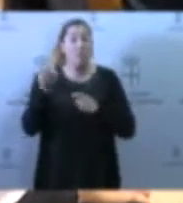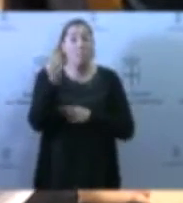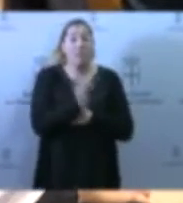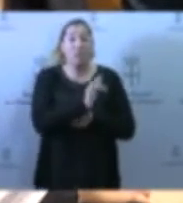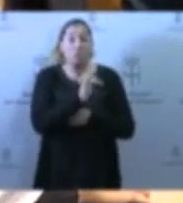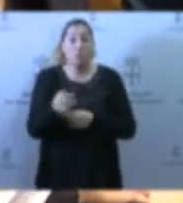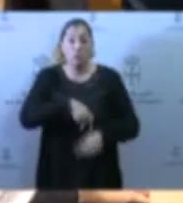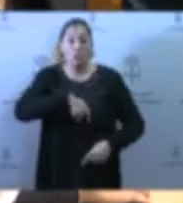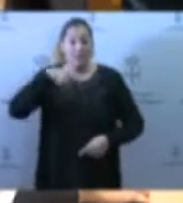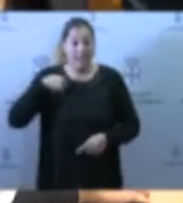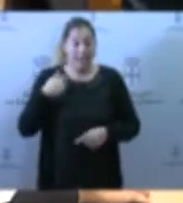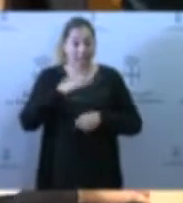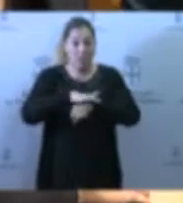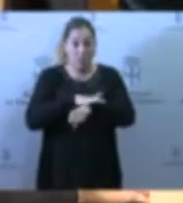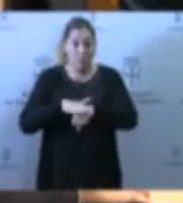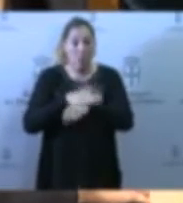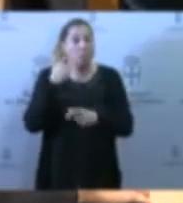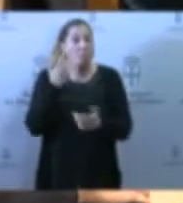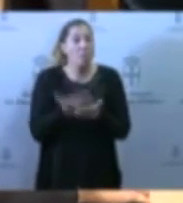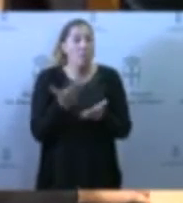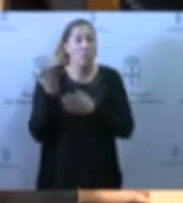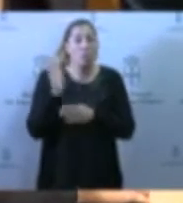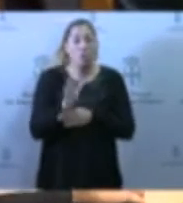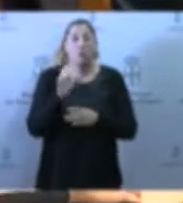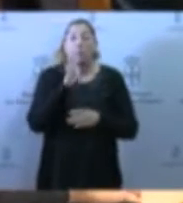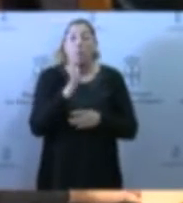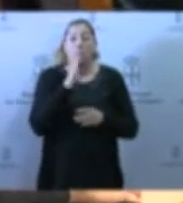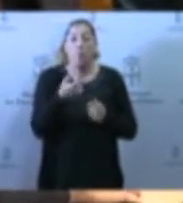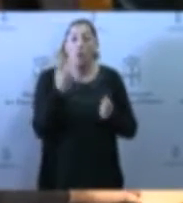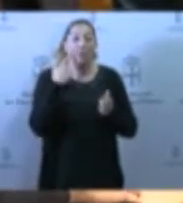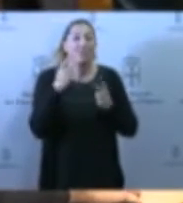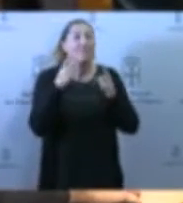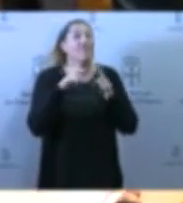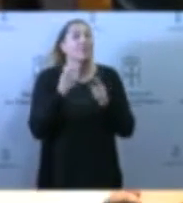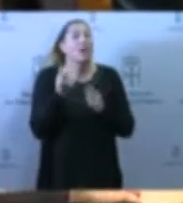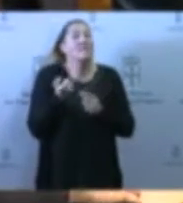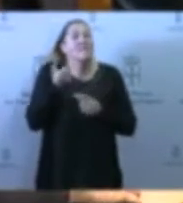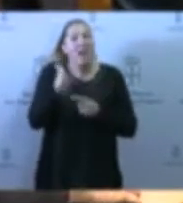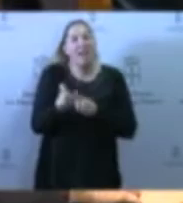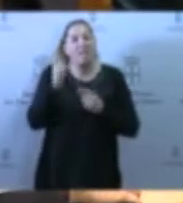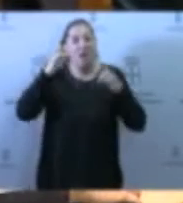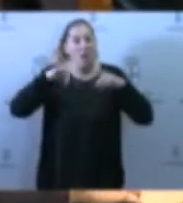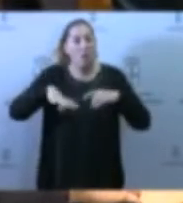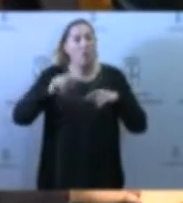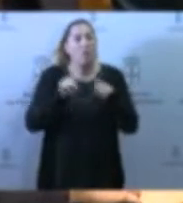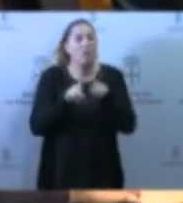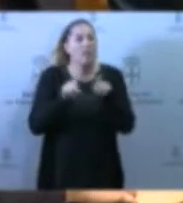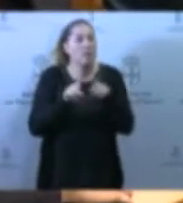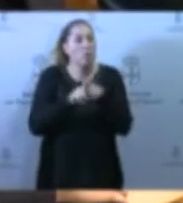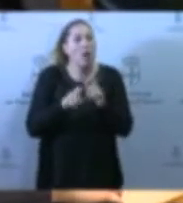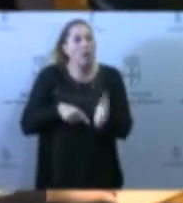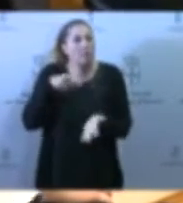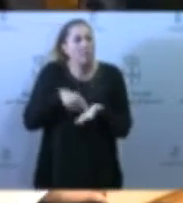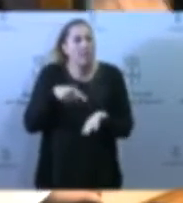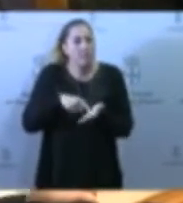Estado propuestas como la de frenar la estafa a la factura eléctrica y crear una tarifa luz para las familias que se sufrague con un incremento de impuestos sobre las empresas